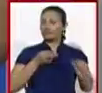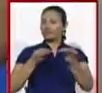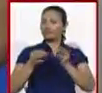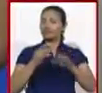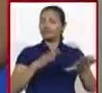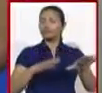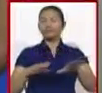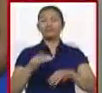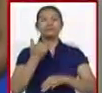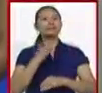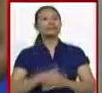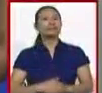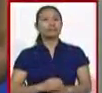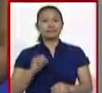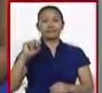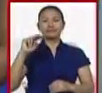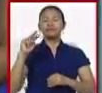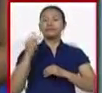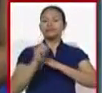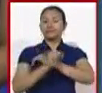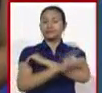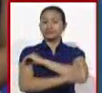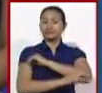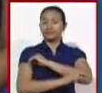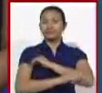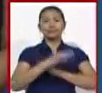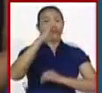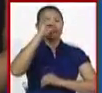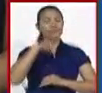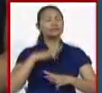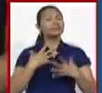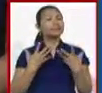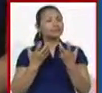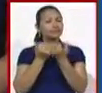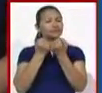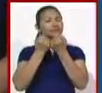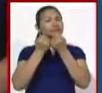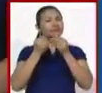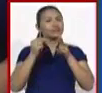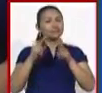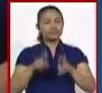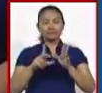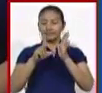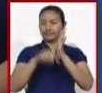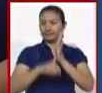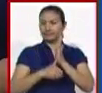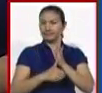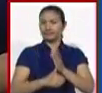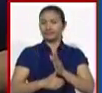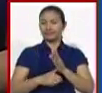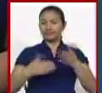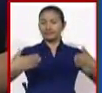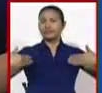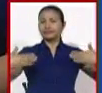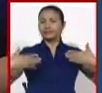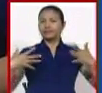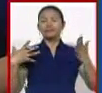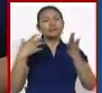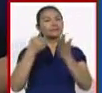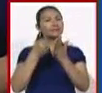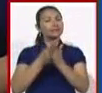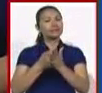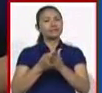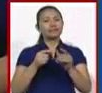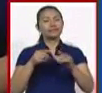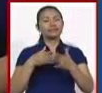Ahora de hechos de tránsito en la zona de la doble vía La Guardia. Un hombre quedó atrapado entre los fierros luego de que un trufi haya